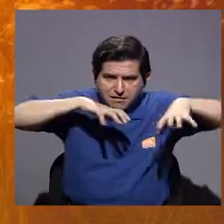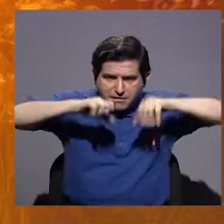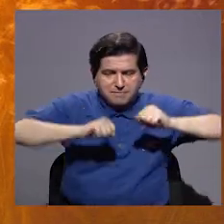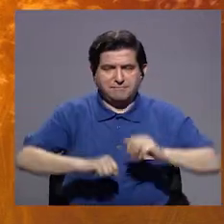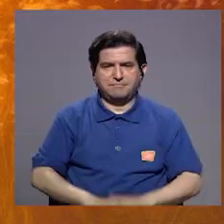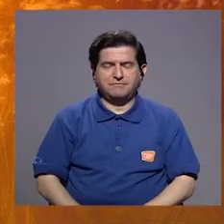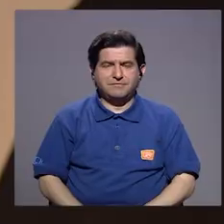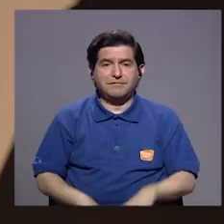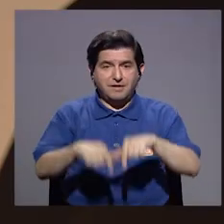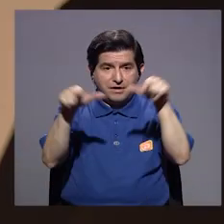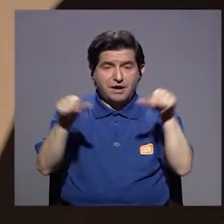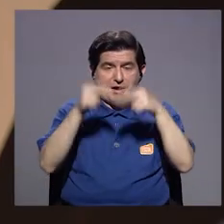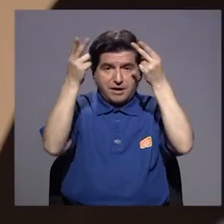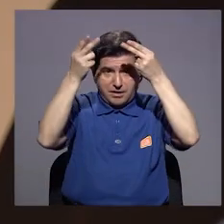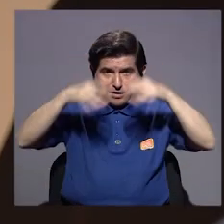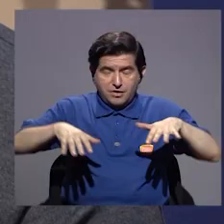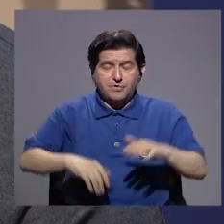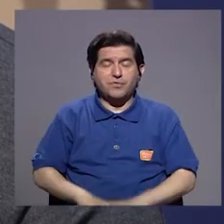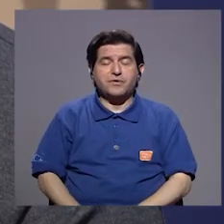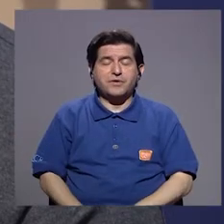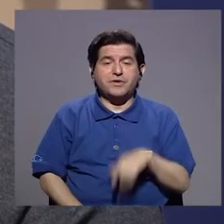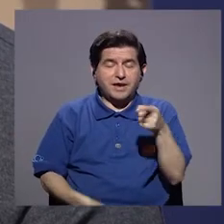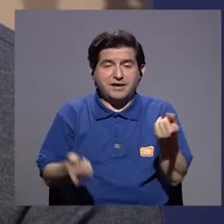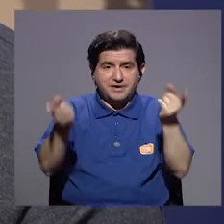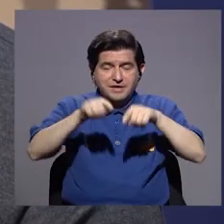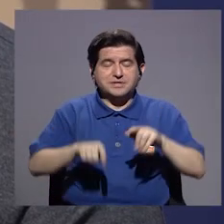animación. Entonces, en el sitio web del festival,